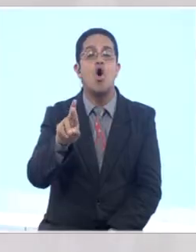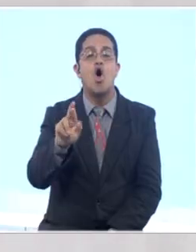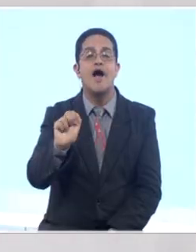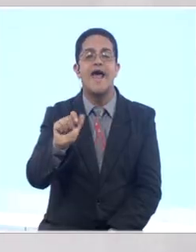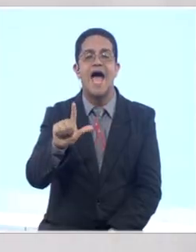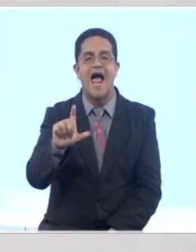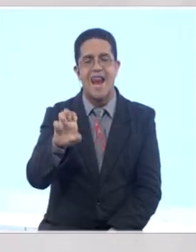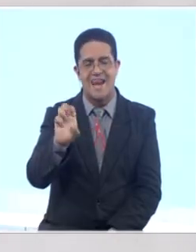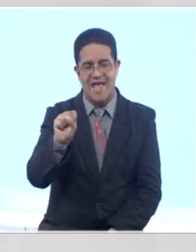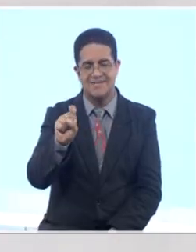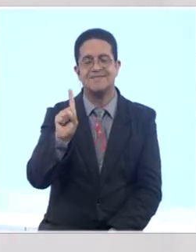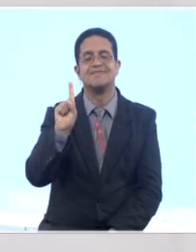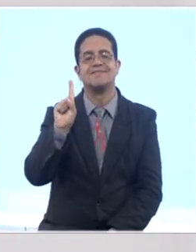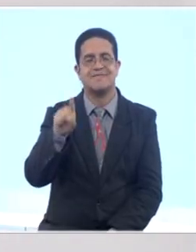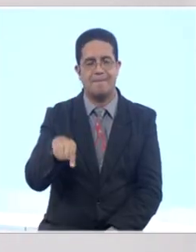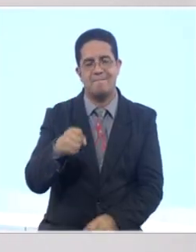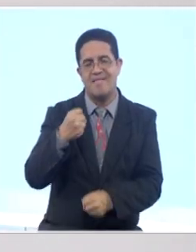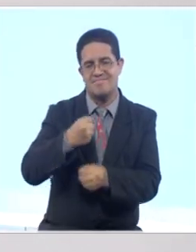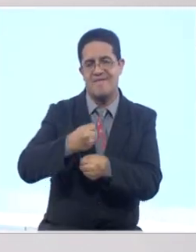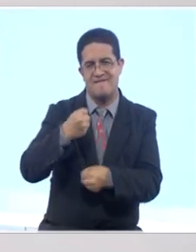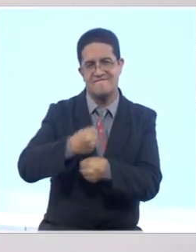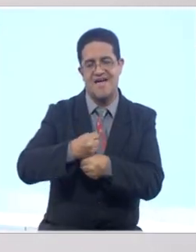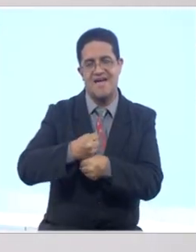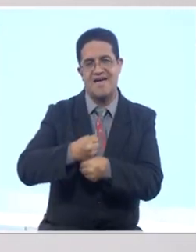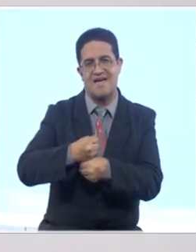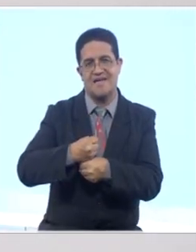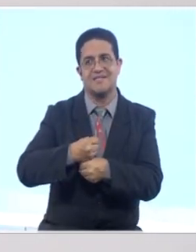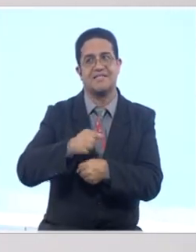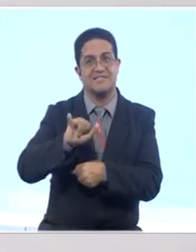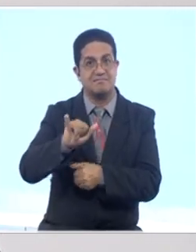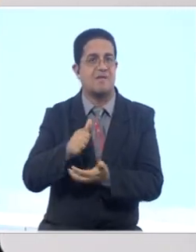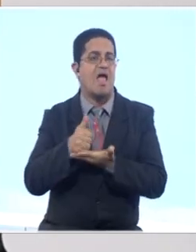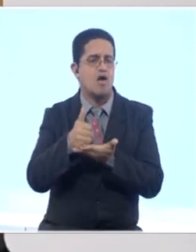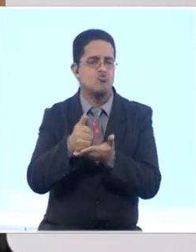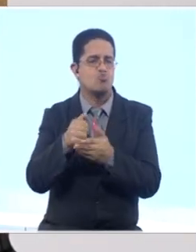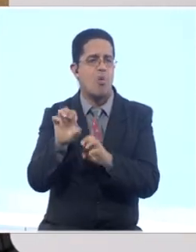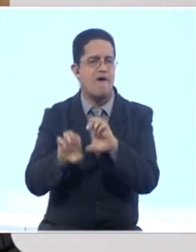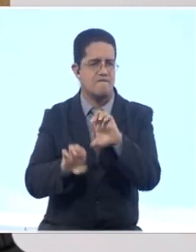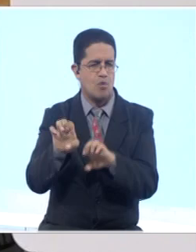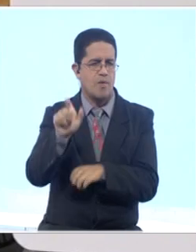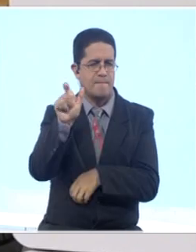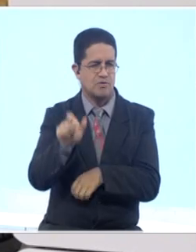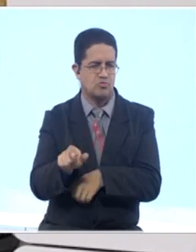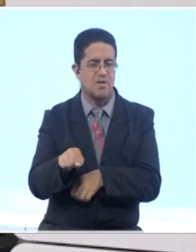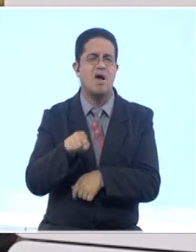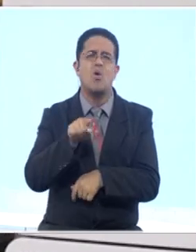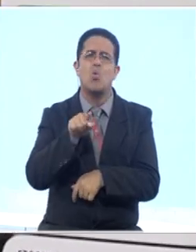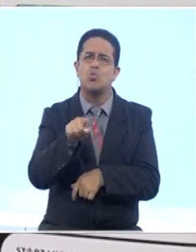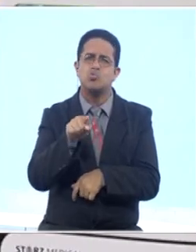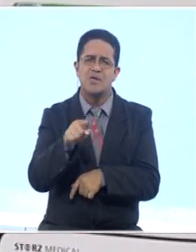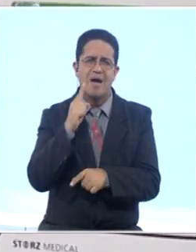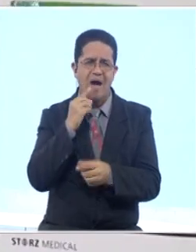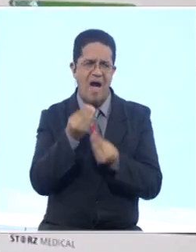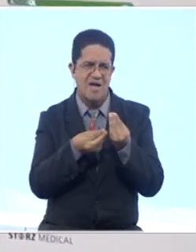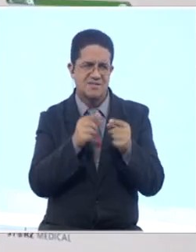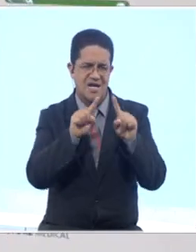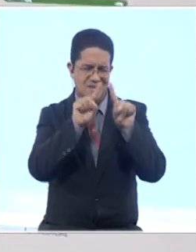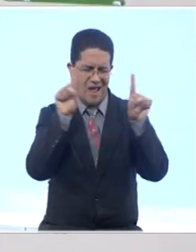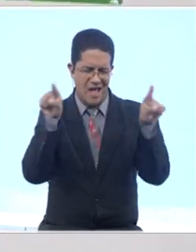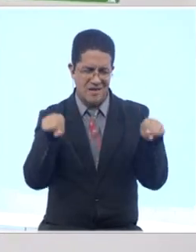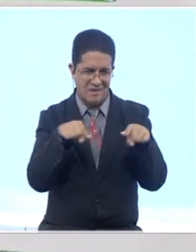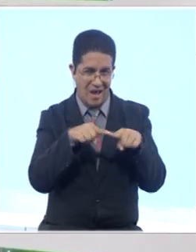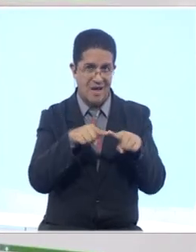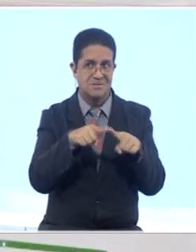radiólogo y es parte también de ese equipo multidisciplinario que va a ayudar a evaluar al paciente, porque cuando usted se ha hecho de repente un rayo X, usted ve que viene un